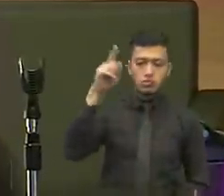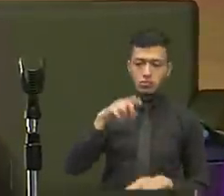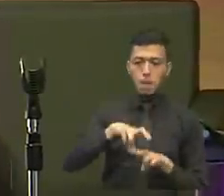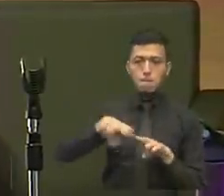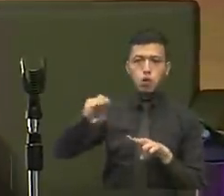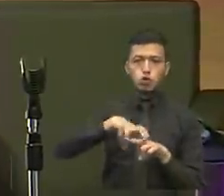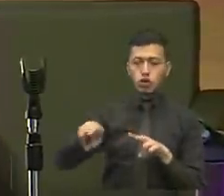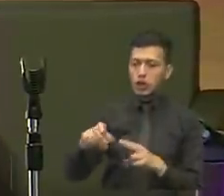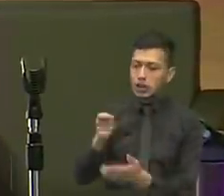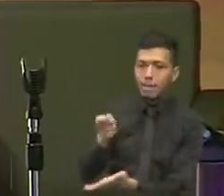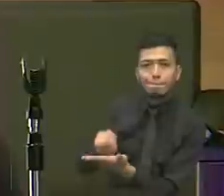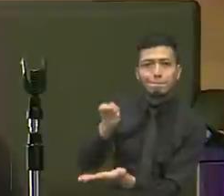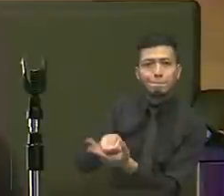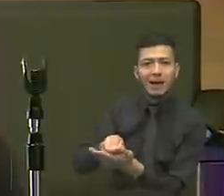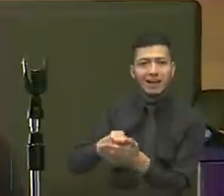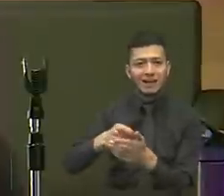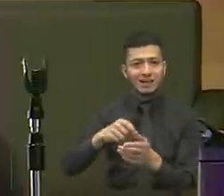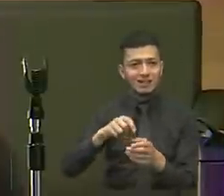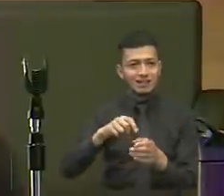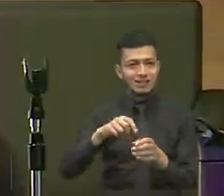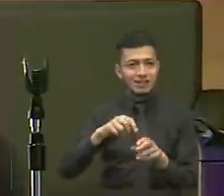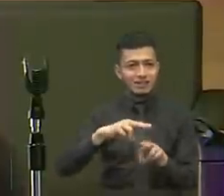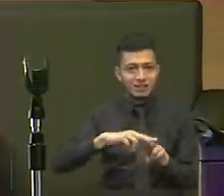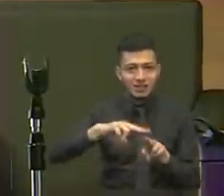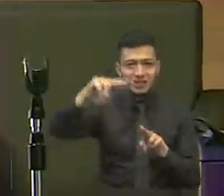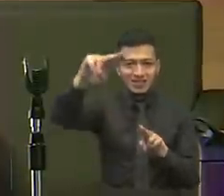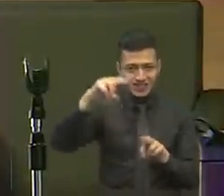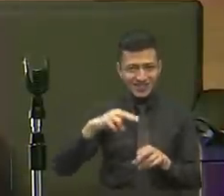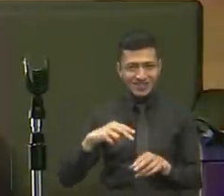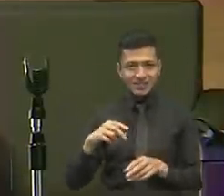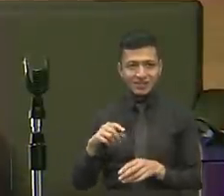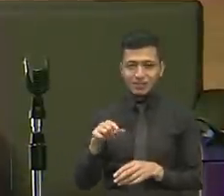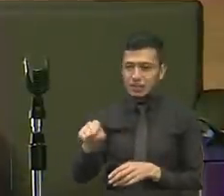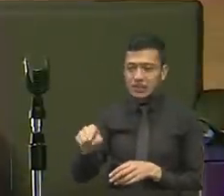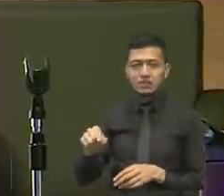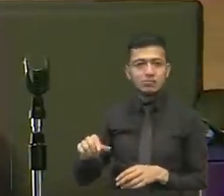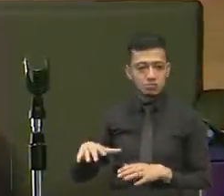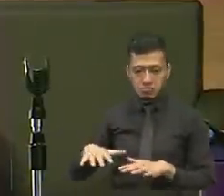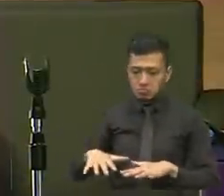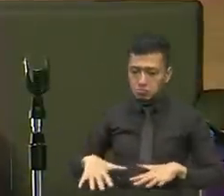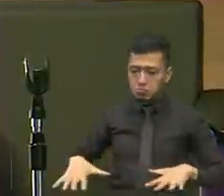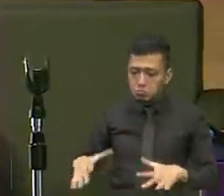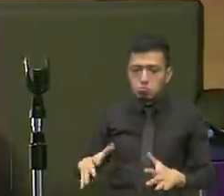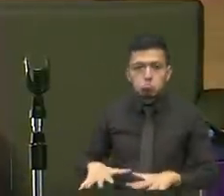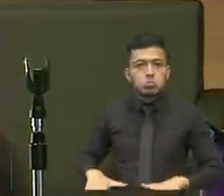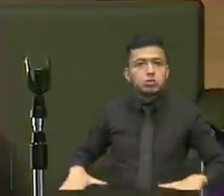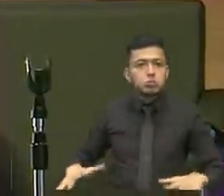Monserrate, que tiene una pequeña recepción ahí, ¿verdad? Chiquita.